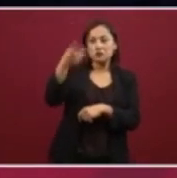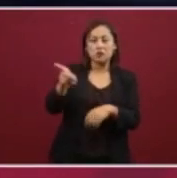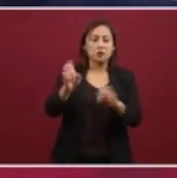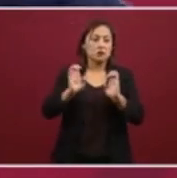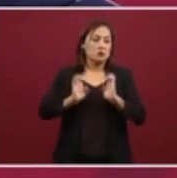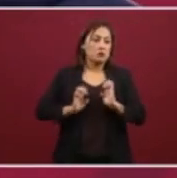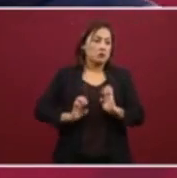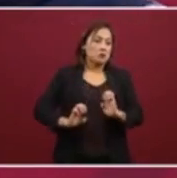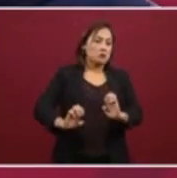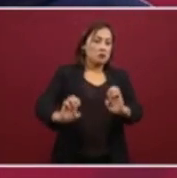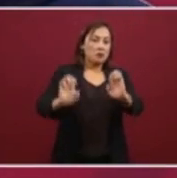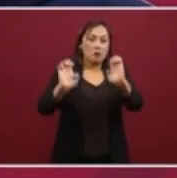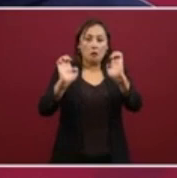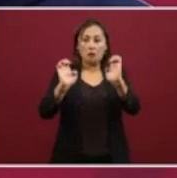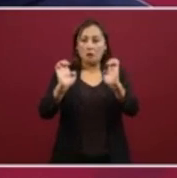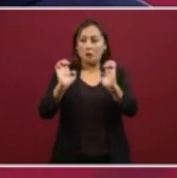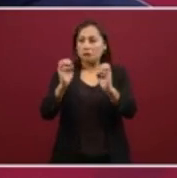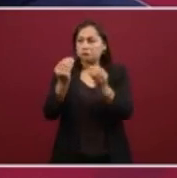rodeado de